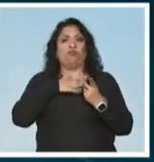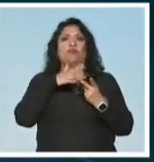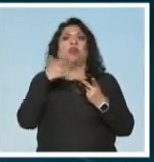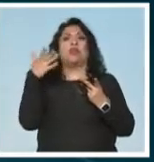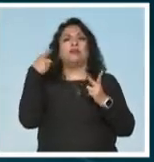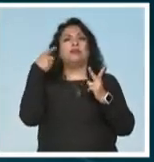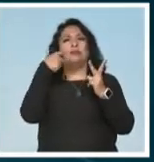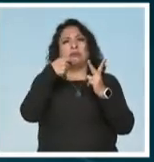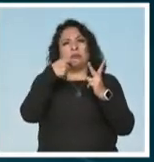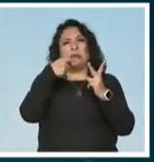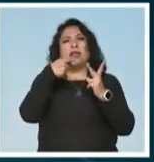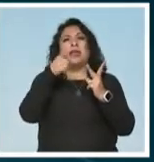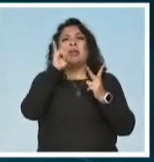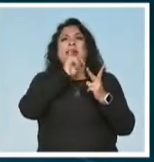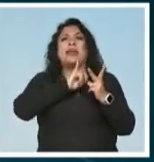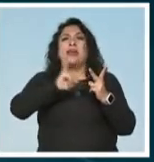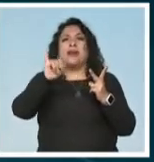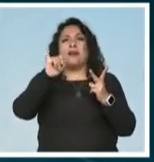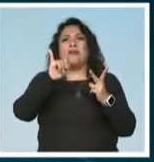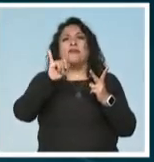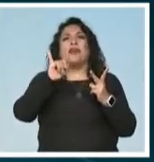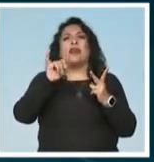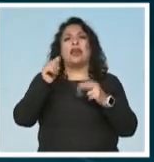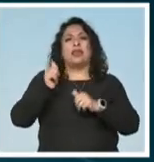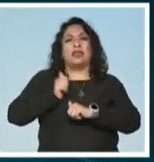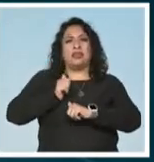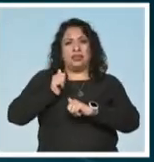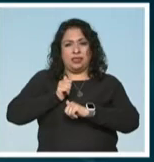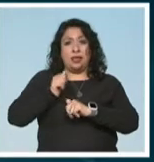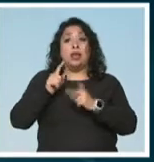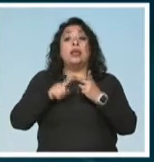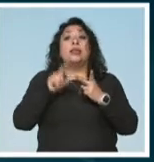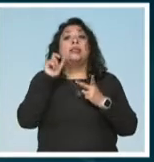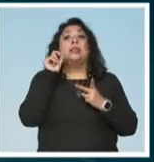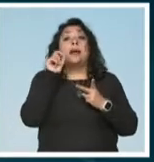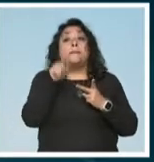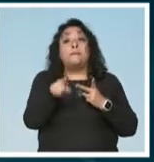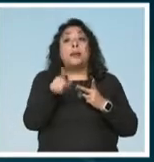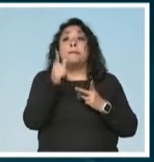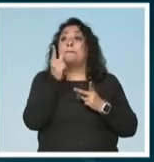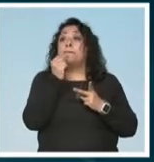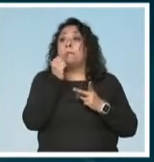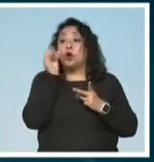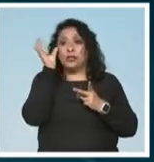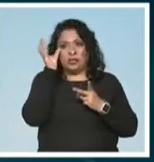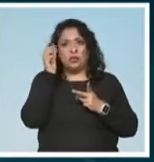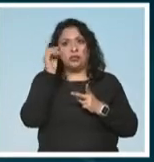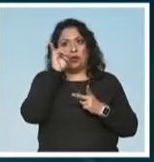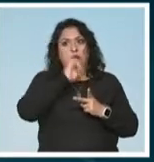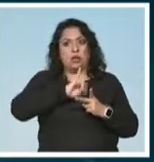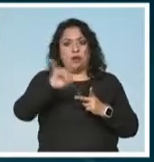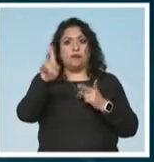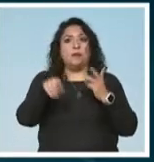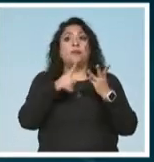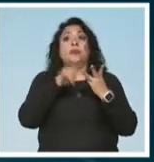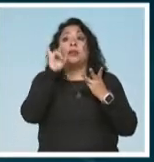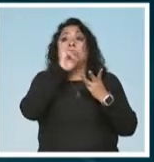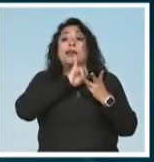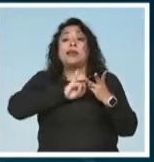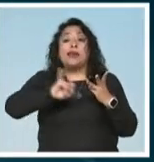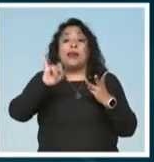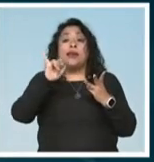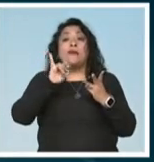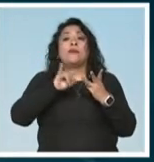eje central o es jefe de Estado de las Fuerzas Armadas, pero también de la policía en China. Y por otra parte, es jefe de